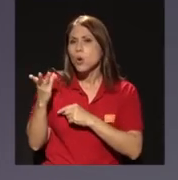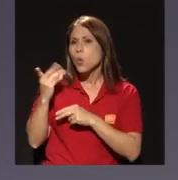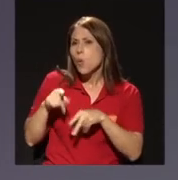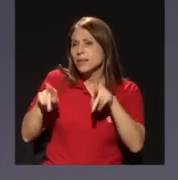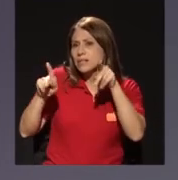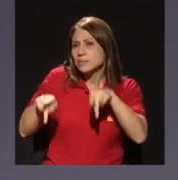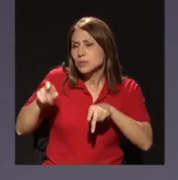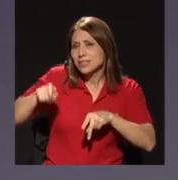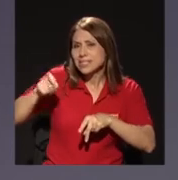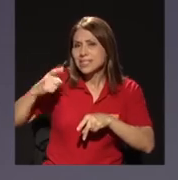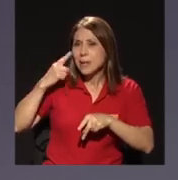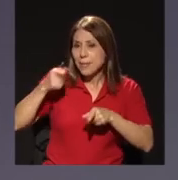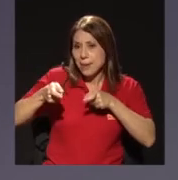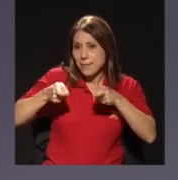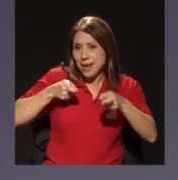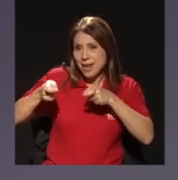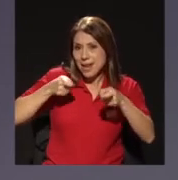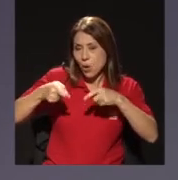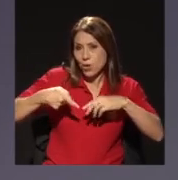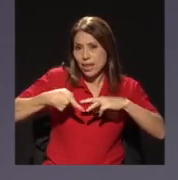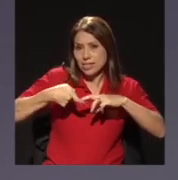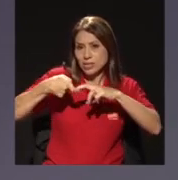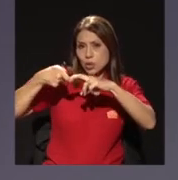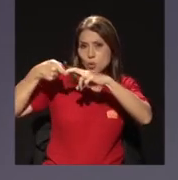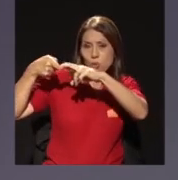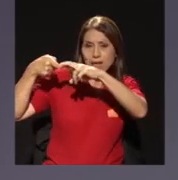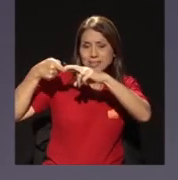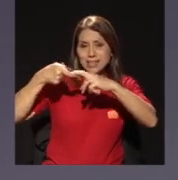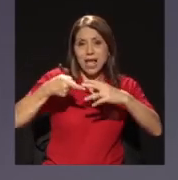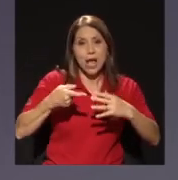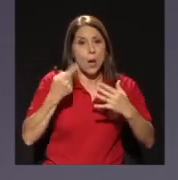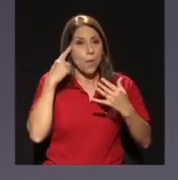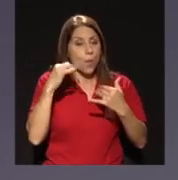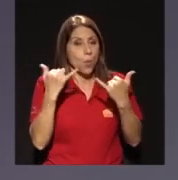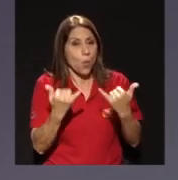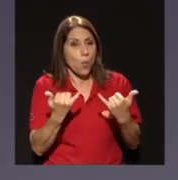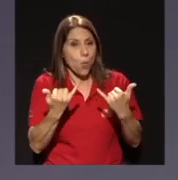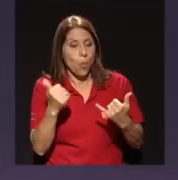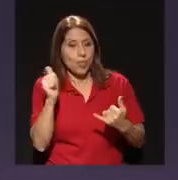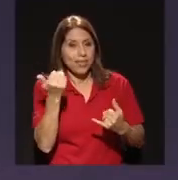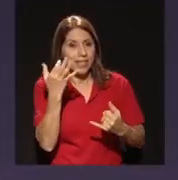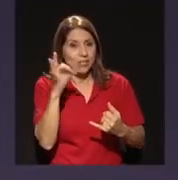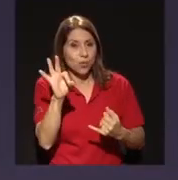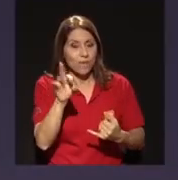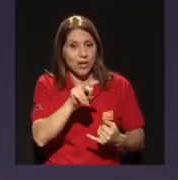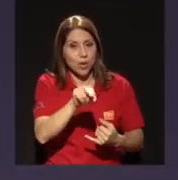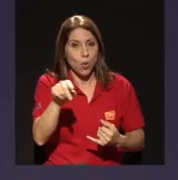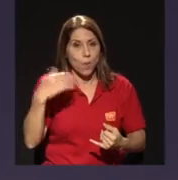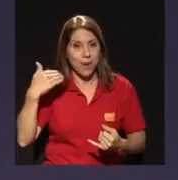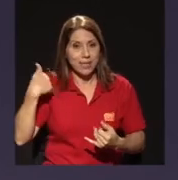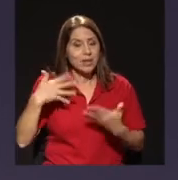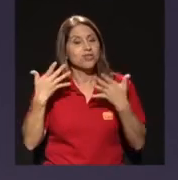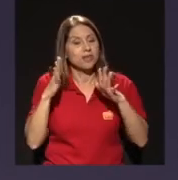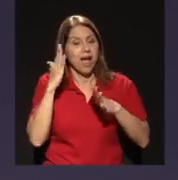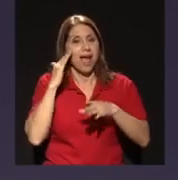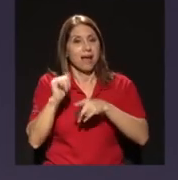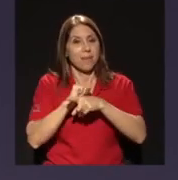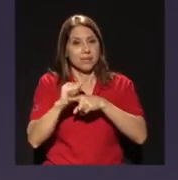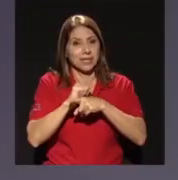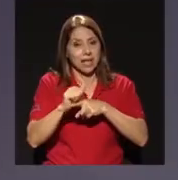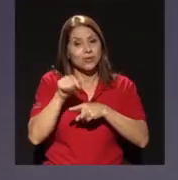estas grúas? Bueno, por el momento tenemos 19 compañeros ya capacitados, que son los que manejaban la grúa en